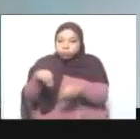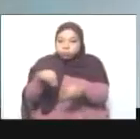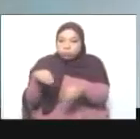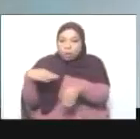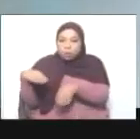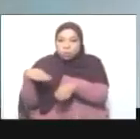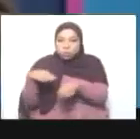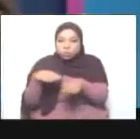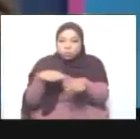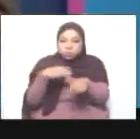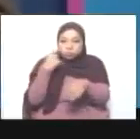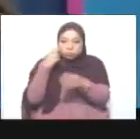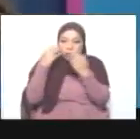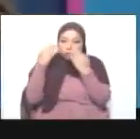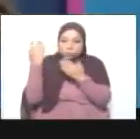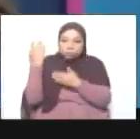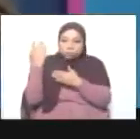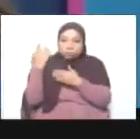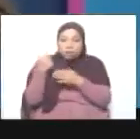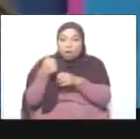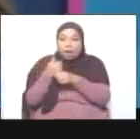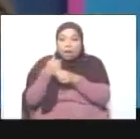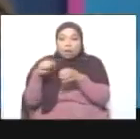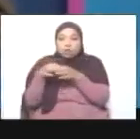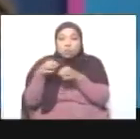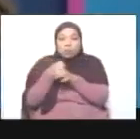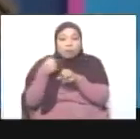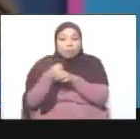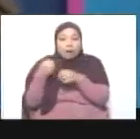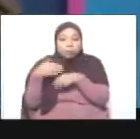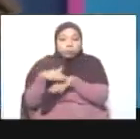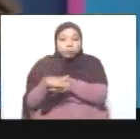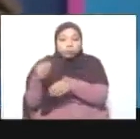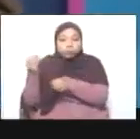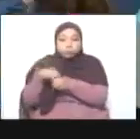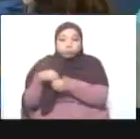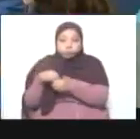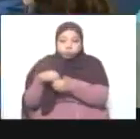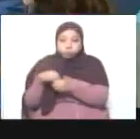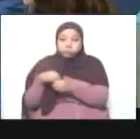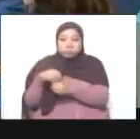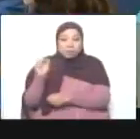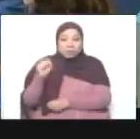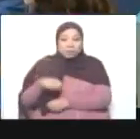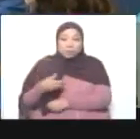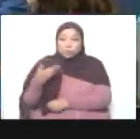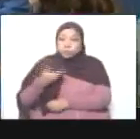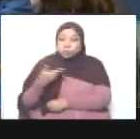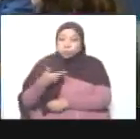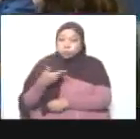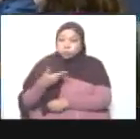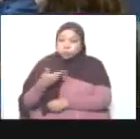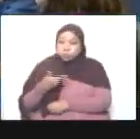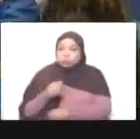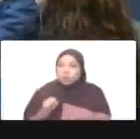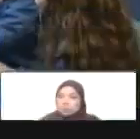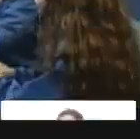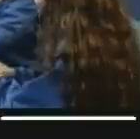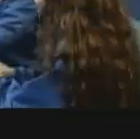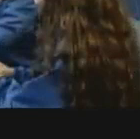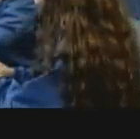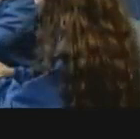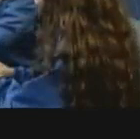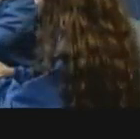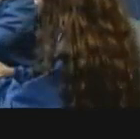poder convivir con nuestros compañeros. Correcto, el trabajo en equipo, mira, qué buenos conceptos, ¿verdad? Vi que tú quieres